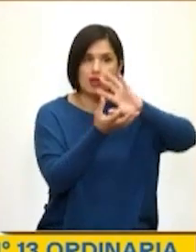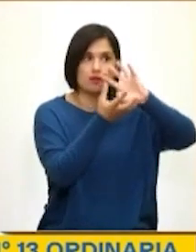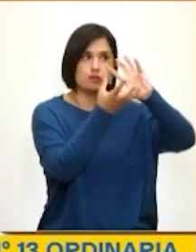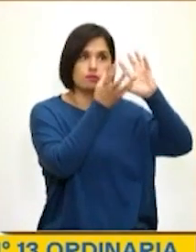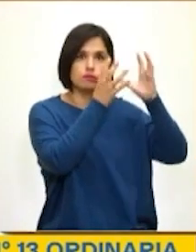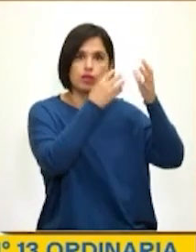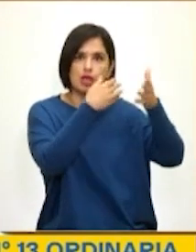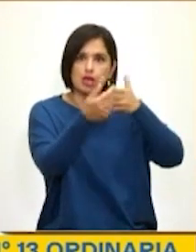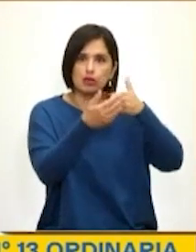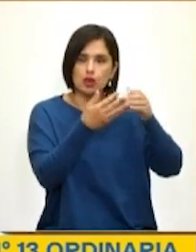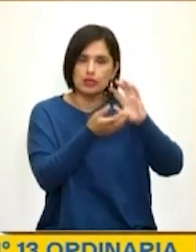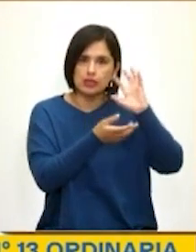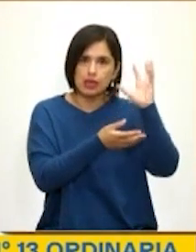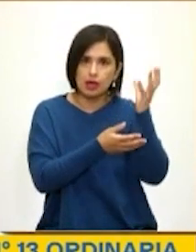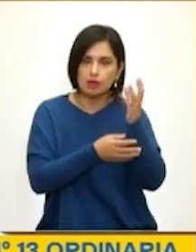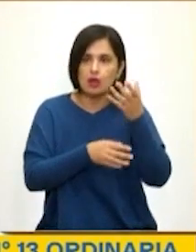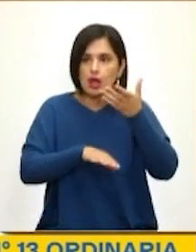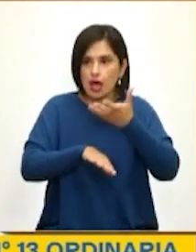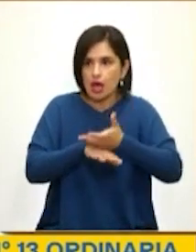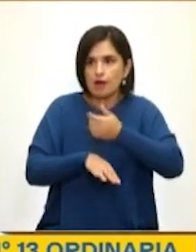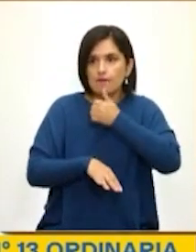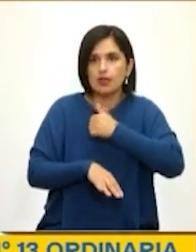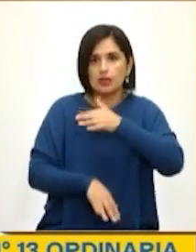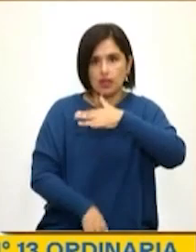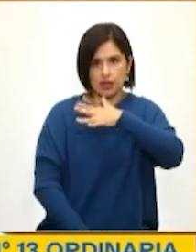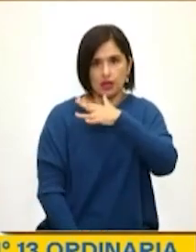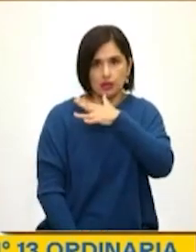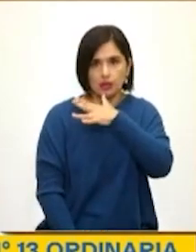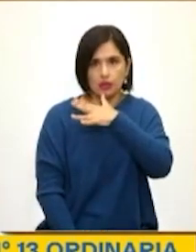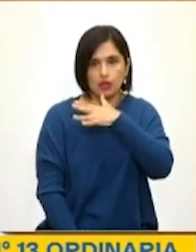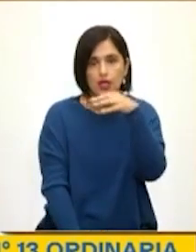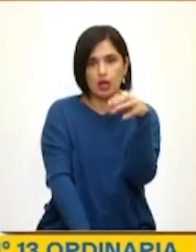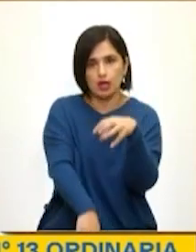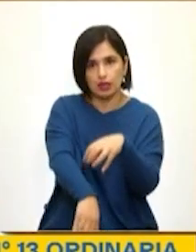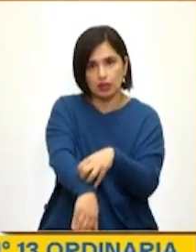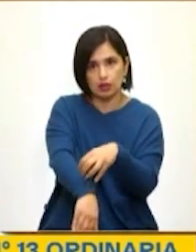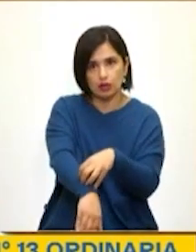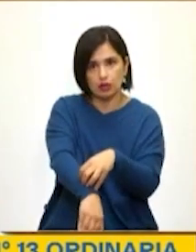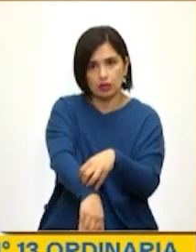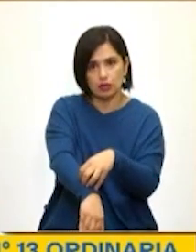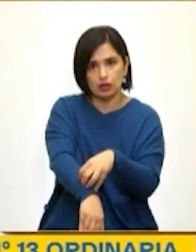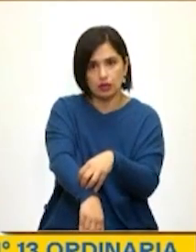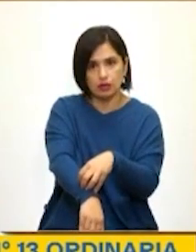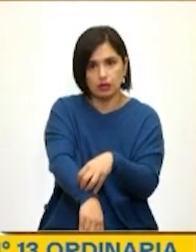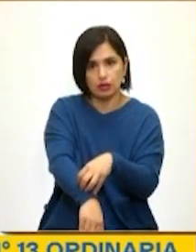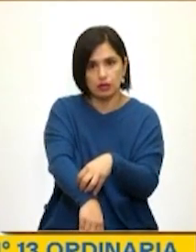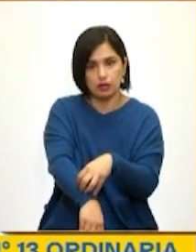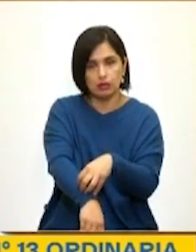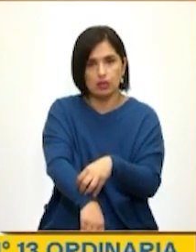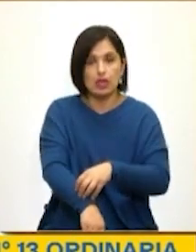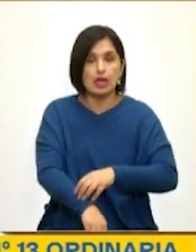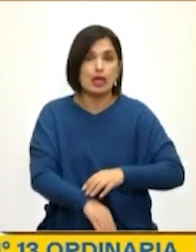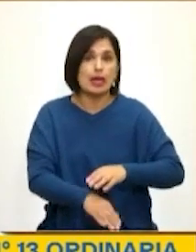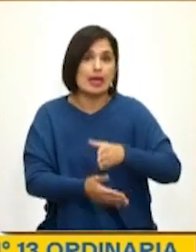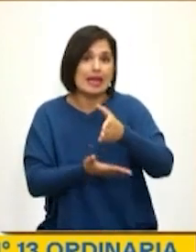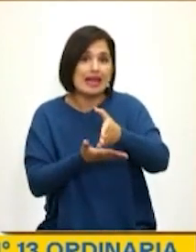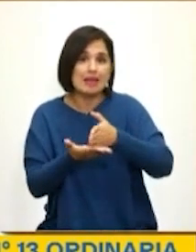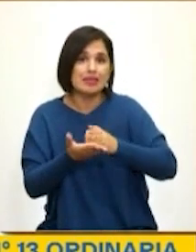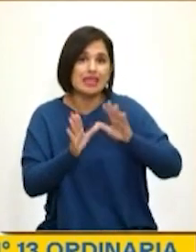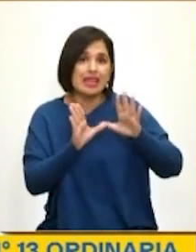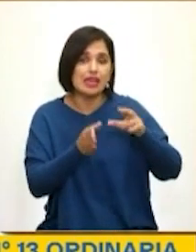hemos tenido precisamente declaraciones de escasez hídrica en nuestra región a la mitad de las 10 comunas de la región de aá